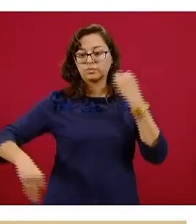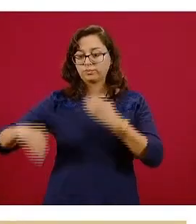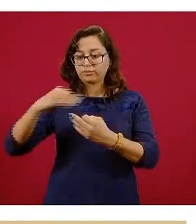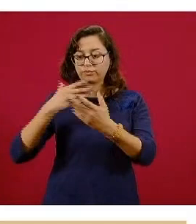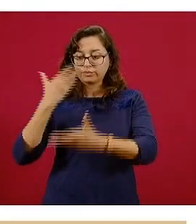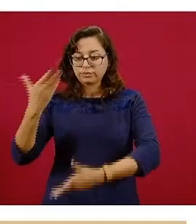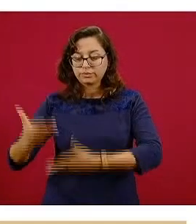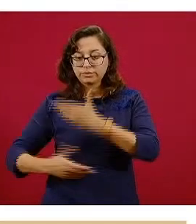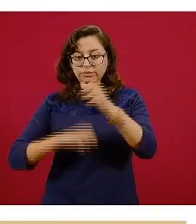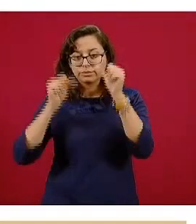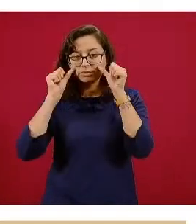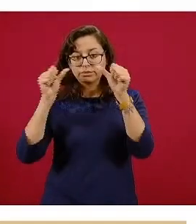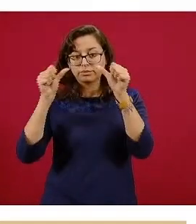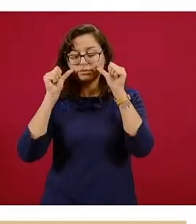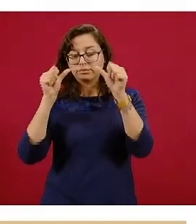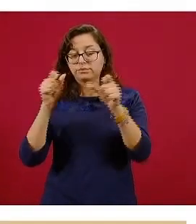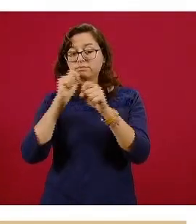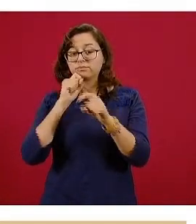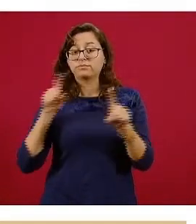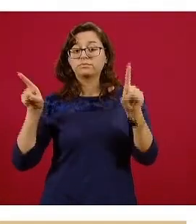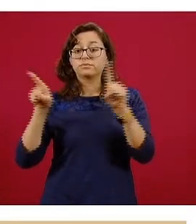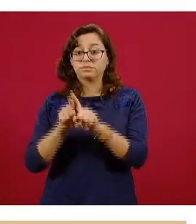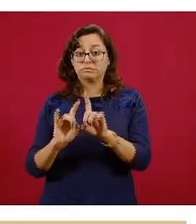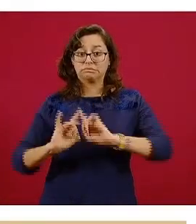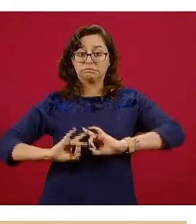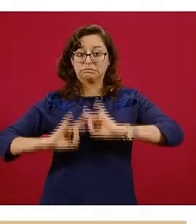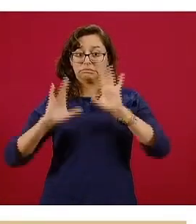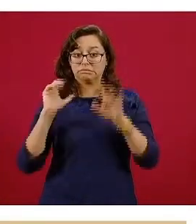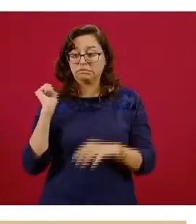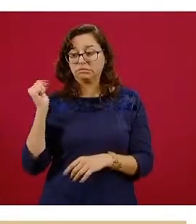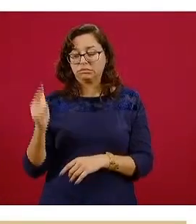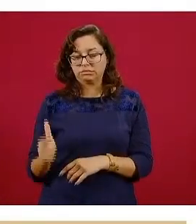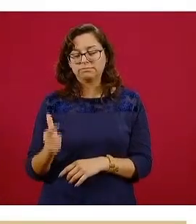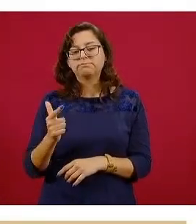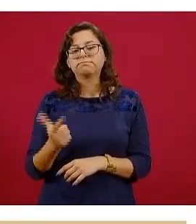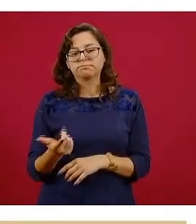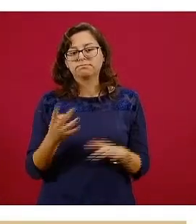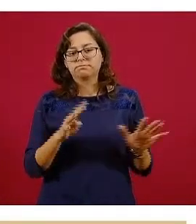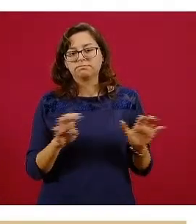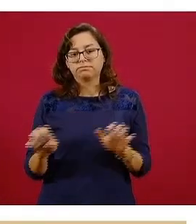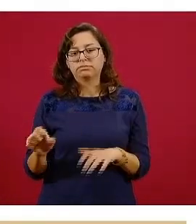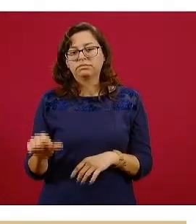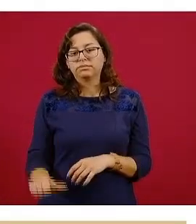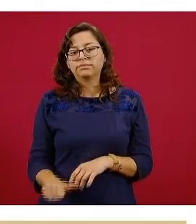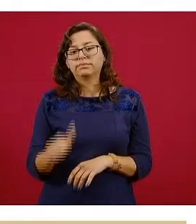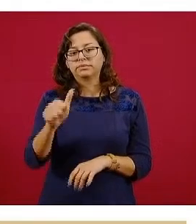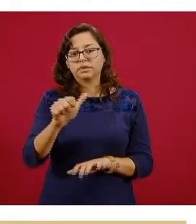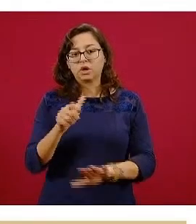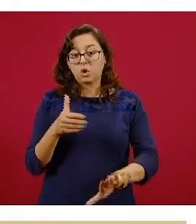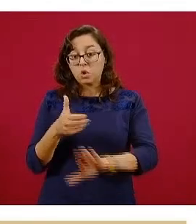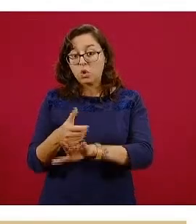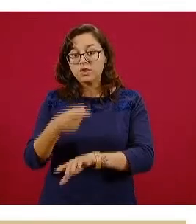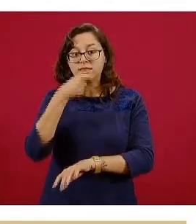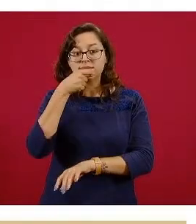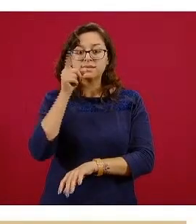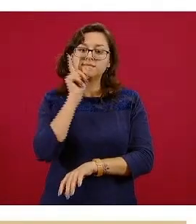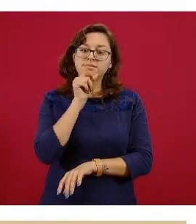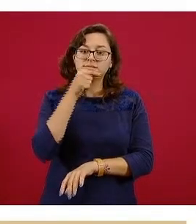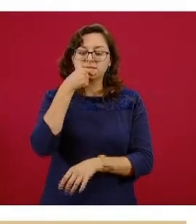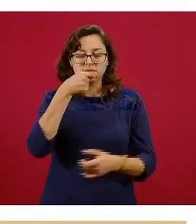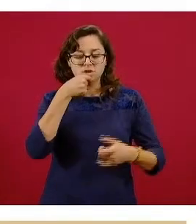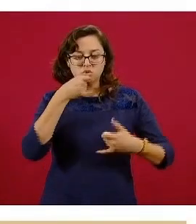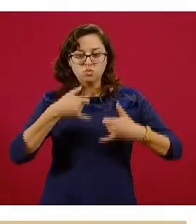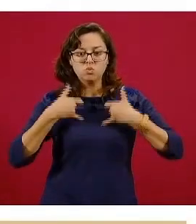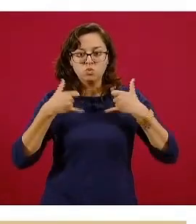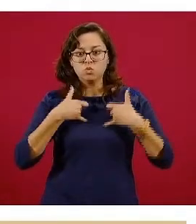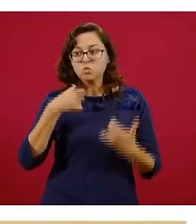el 911, para la atención de denuncias en casos de violencia en contra de niñas, niños y adolescentes, a fin de que